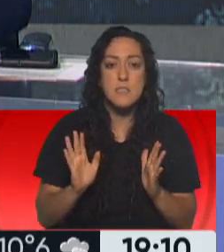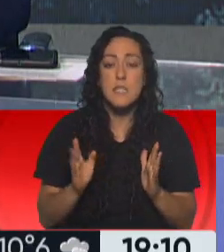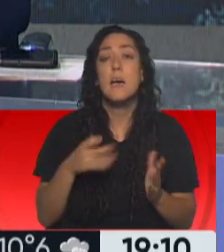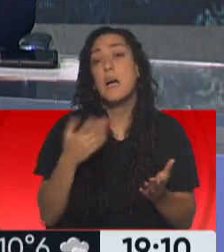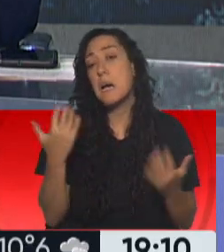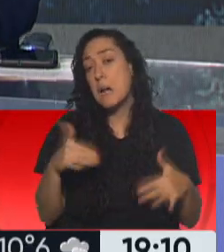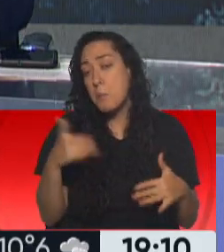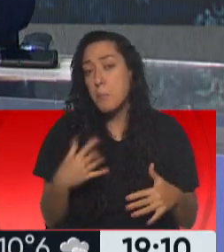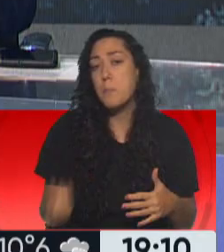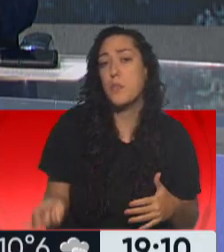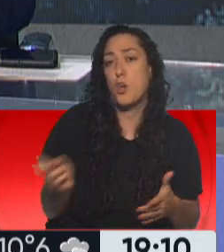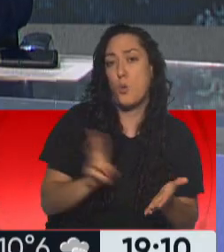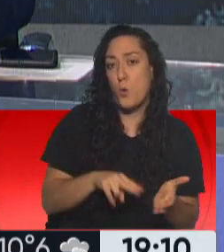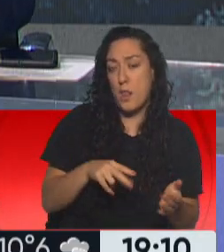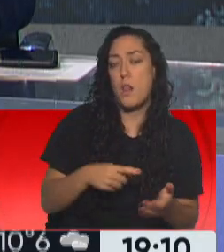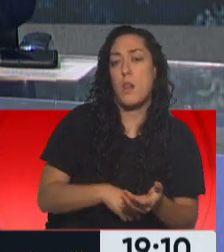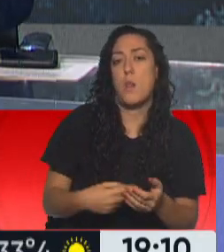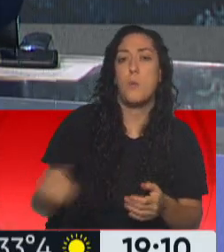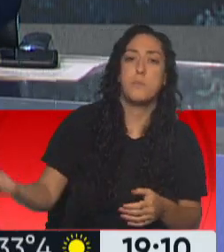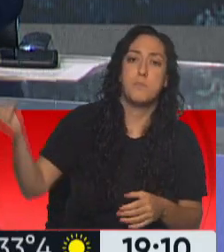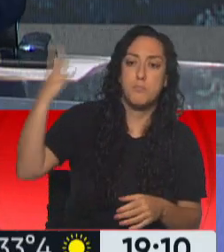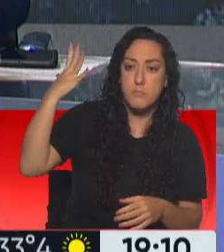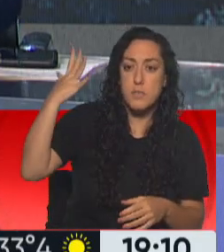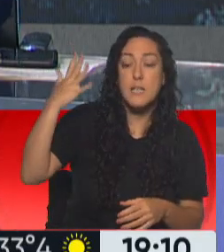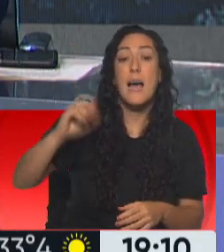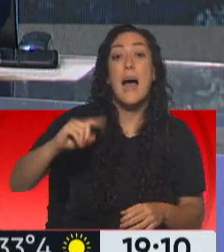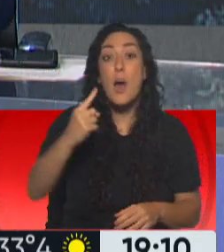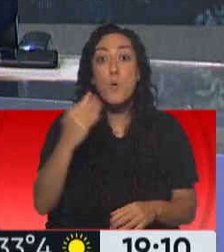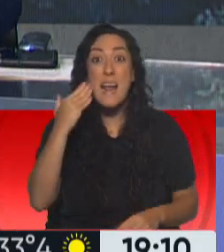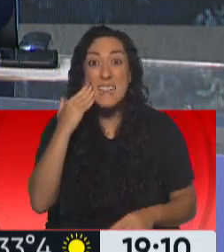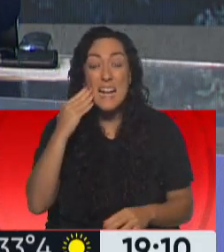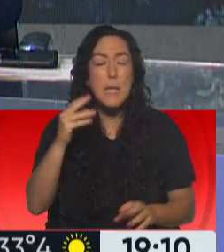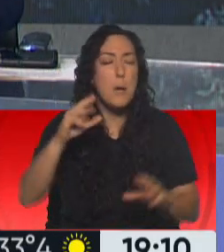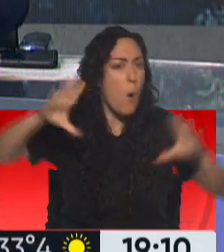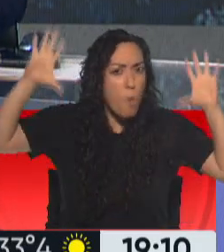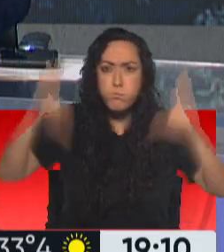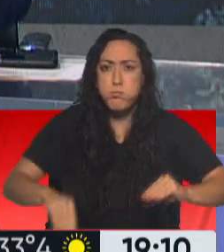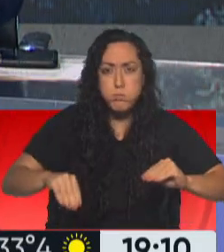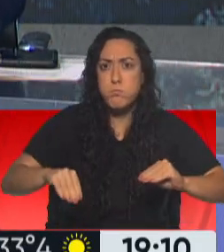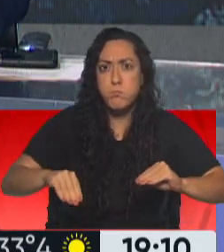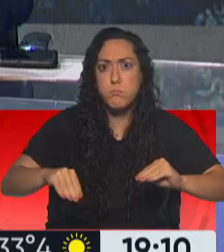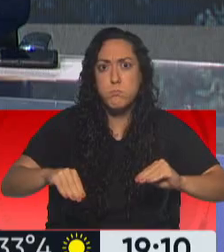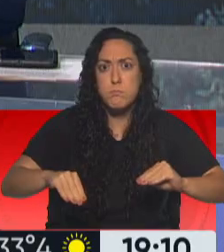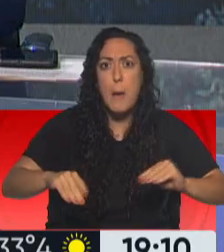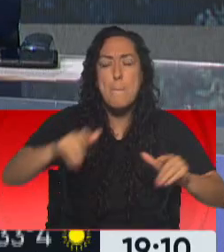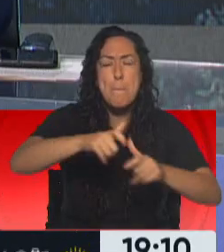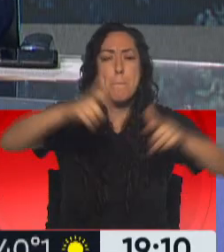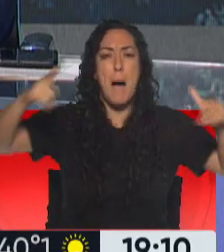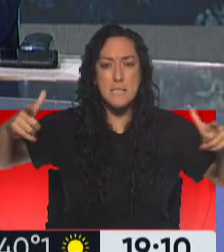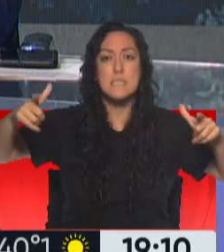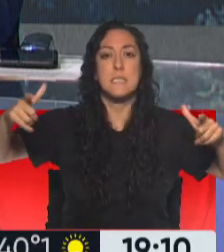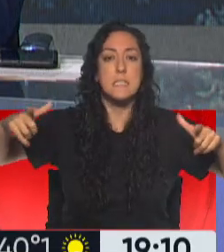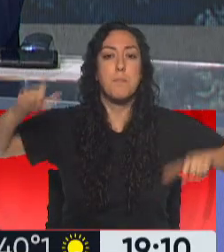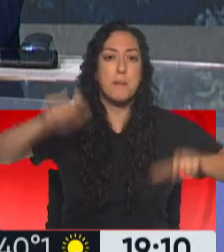además. Claro, volvió rápido, pero a las 13 volvió un apagón que fue más fuerte Sí, claro. que el de la mañana, mucho más fuerte, y Sí. afectó a más usuarios. Y estamos con